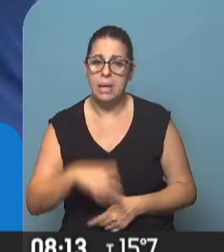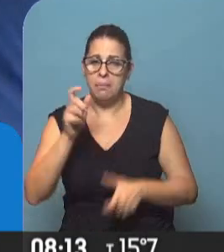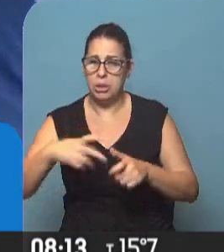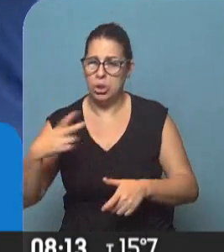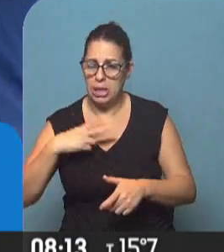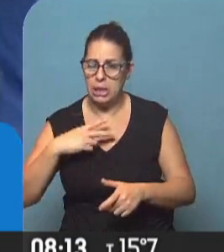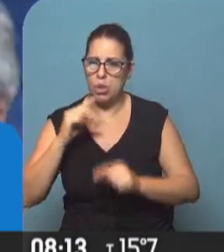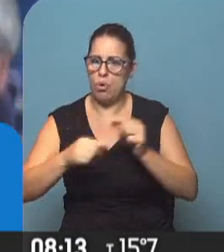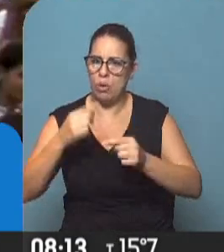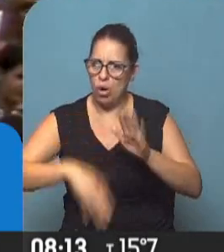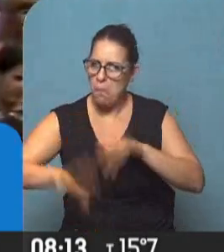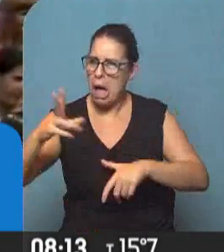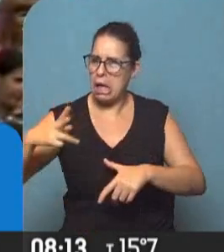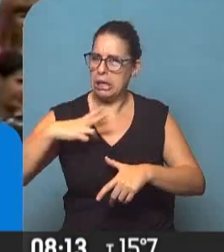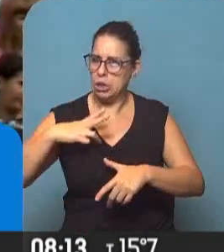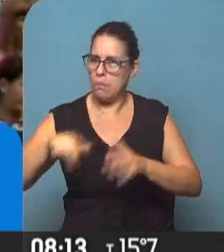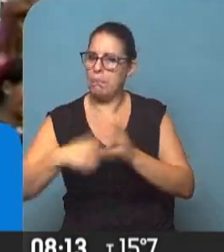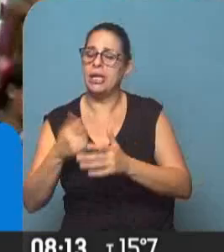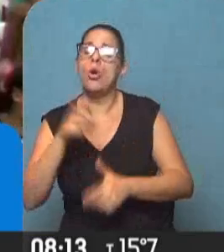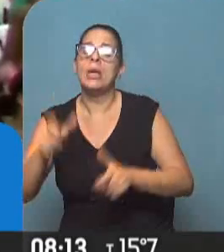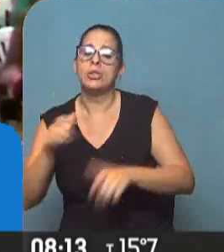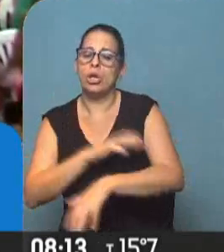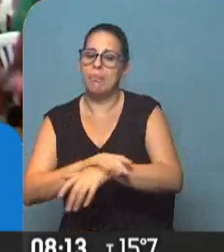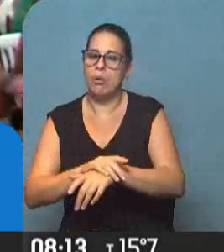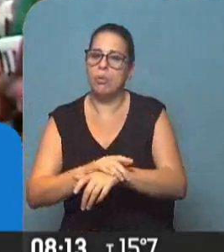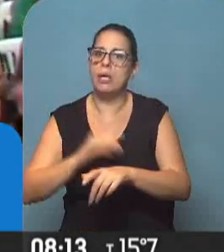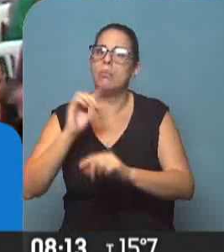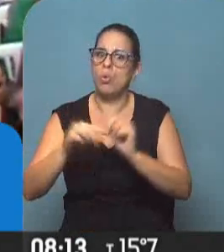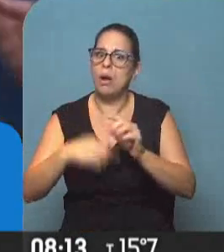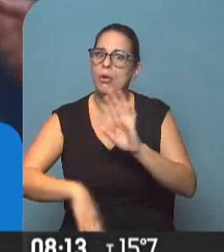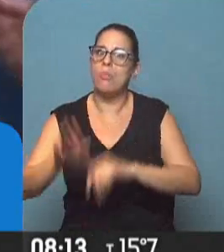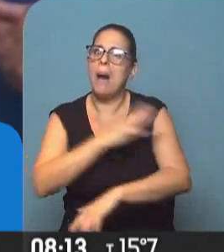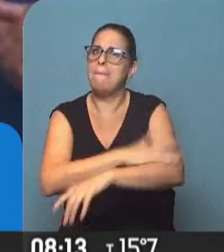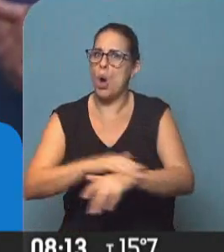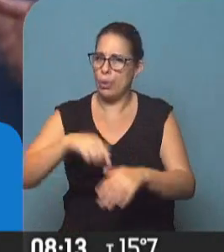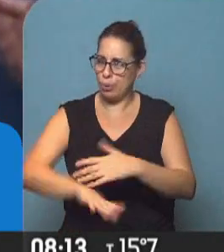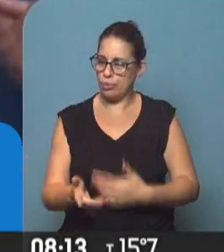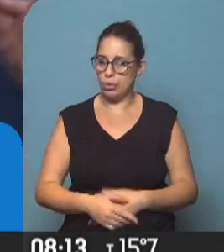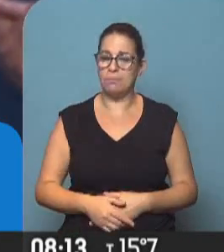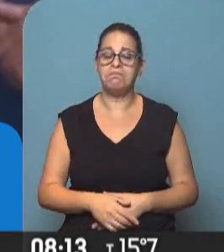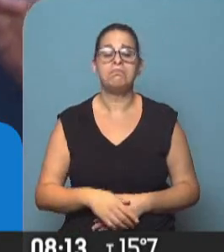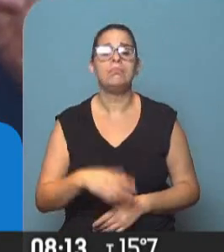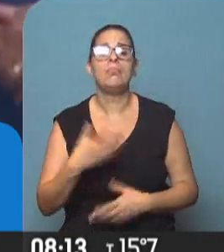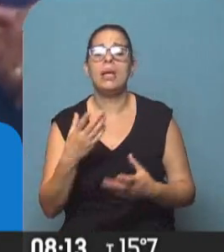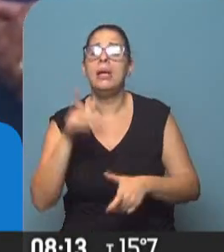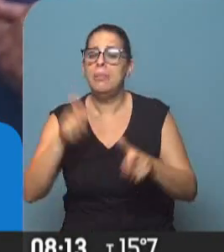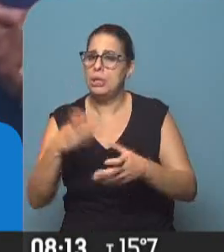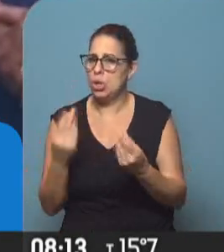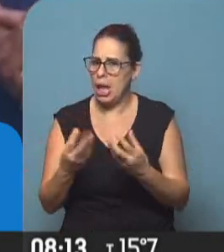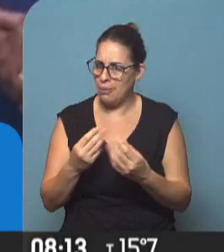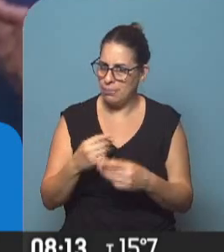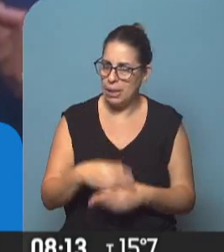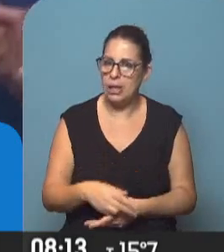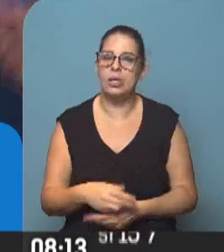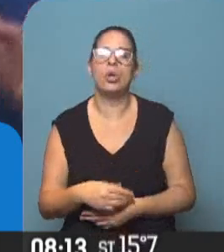ricos y cada vez más pobres a los pobres. Aquellos que temerosos, escondidos detrás de algún